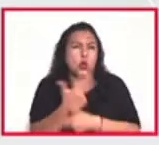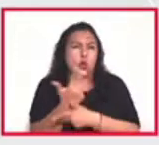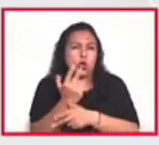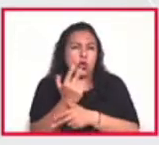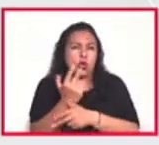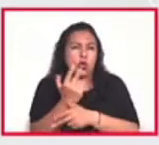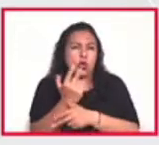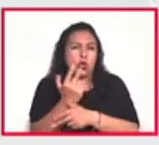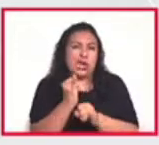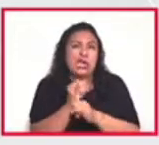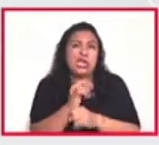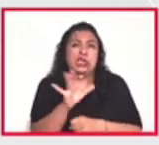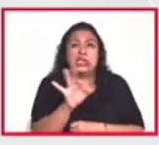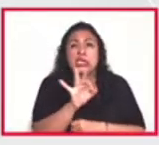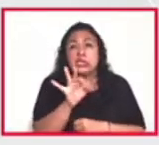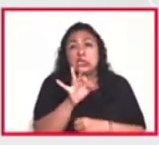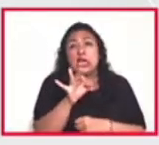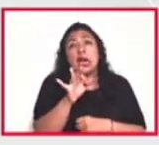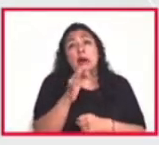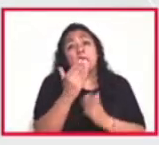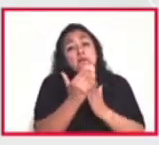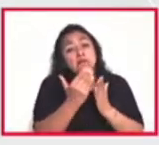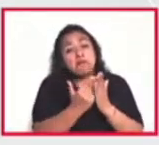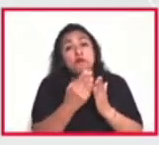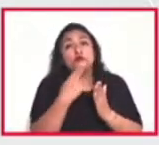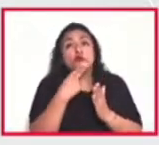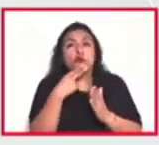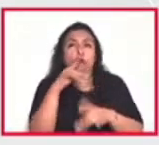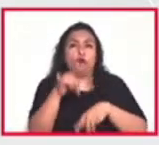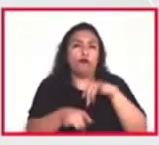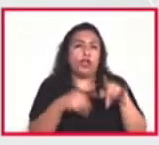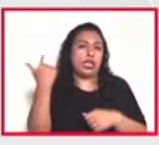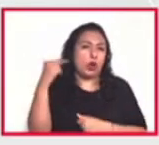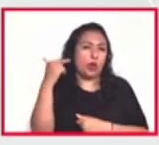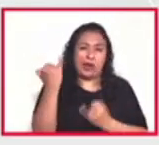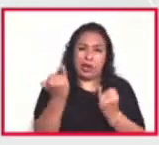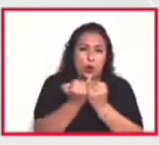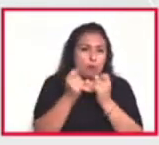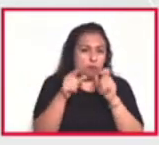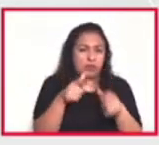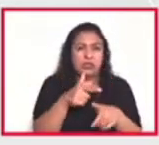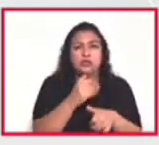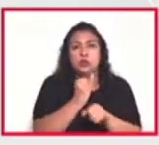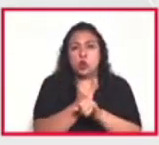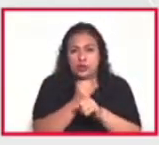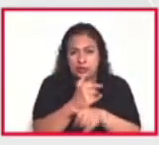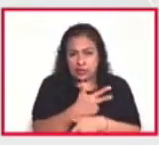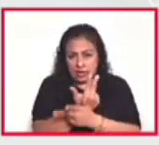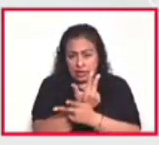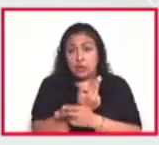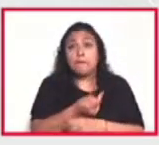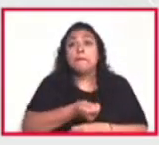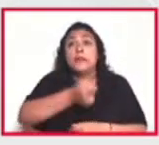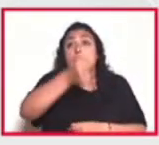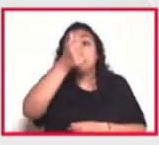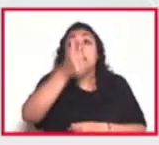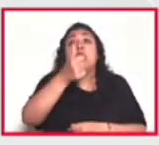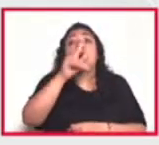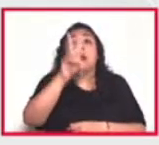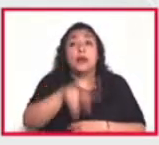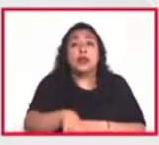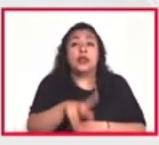vez siguiendo el marco también virtual de la Feria de Guadalajara, y haremos tal vez ya el primer realmente TV